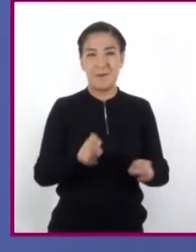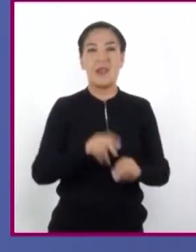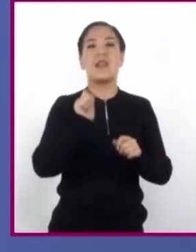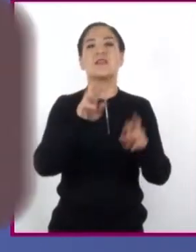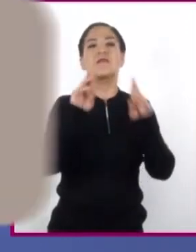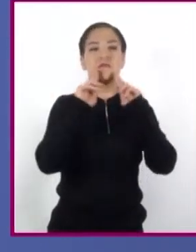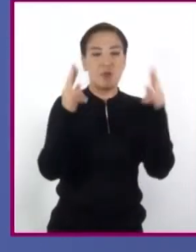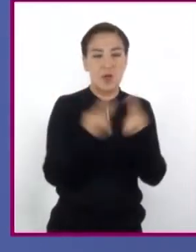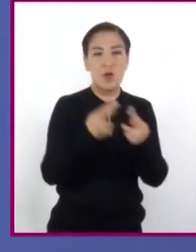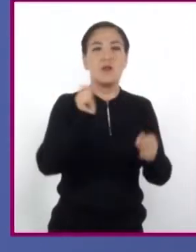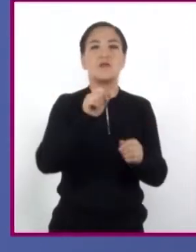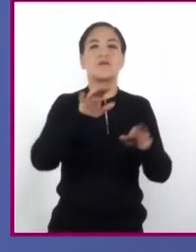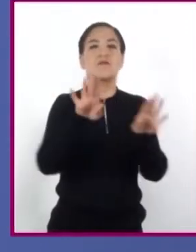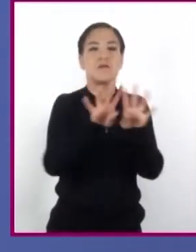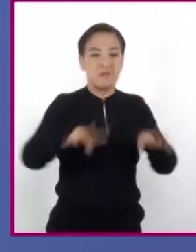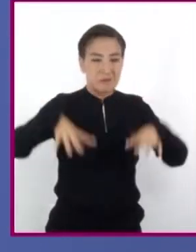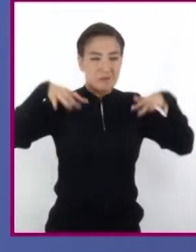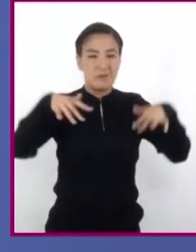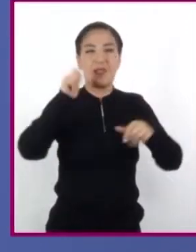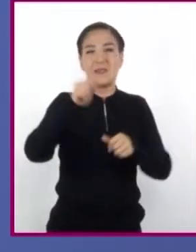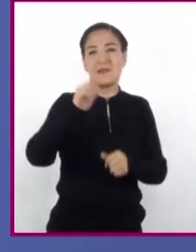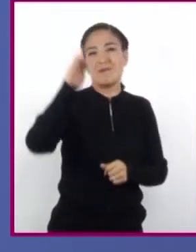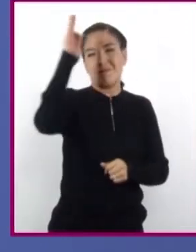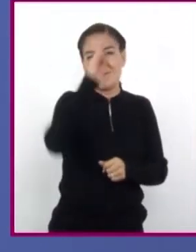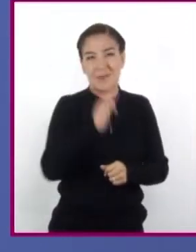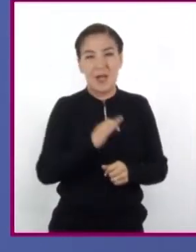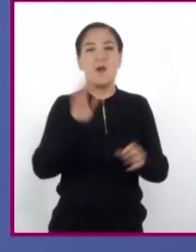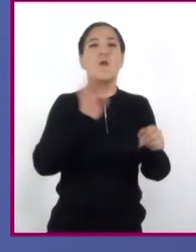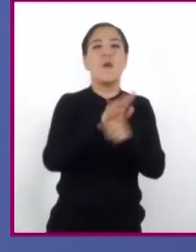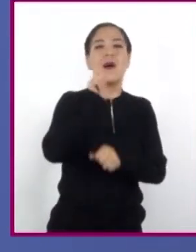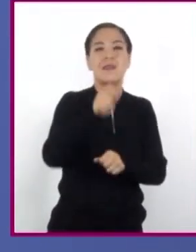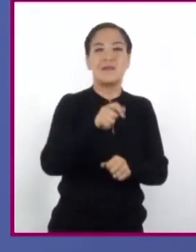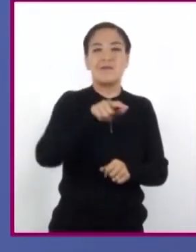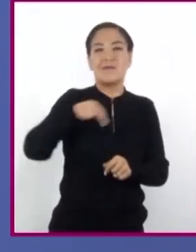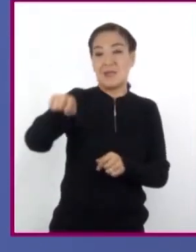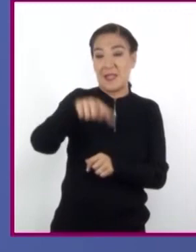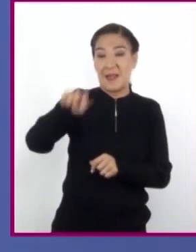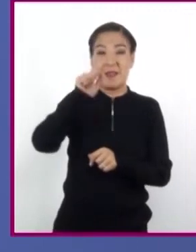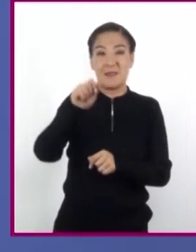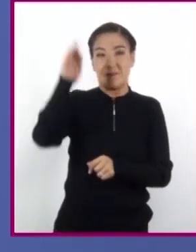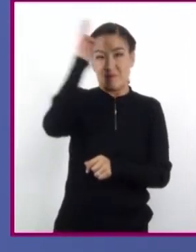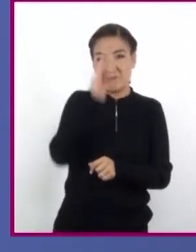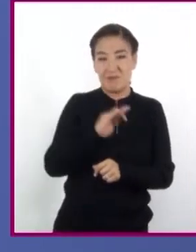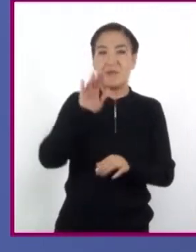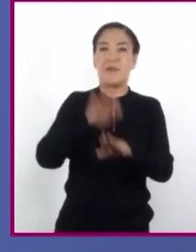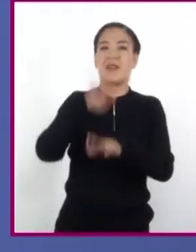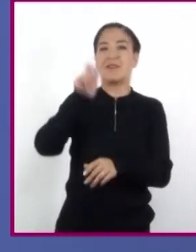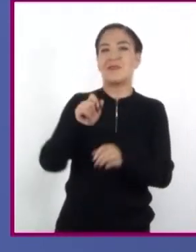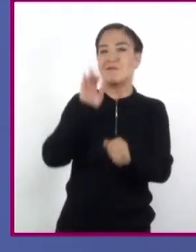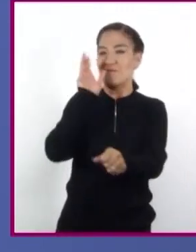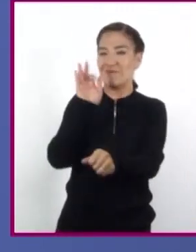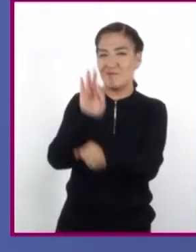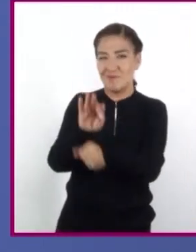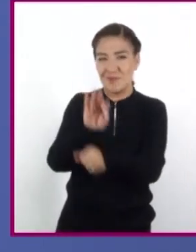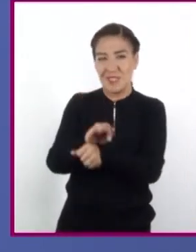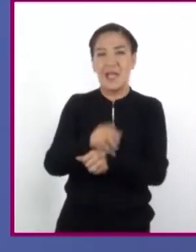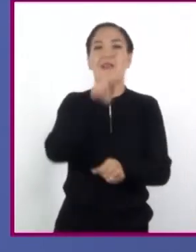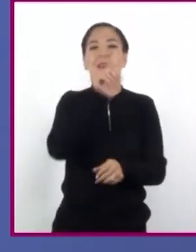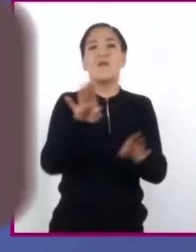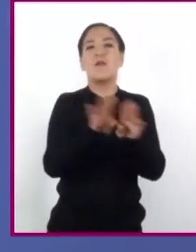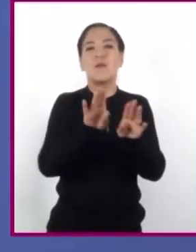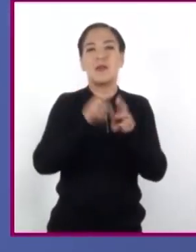entre clérigos, con la intención de reforzar los privilegios de los religiosos seculares, así como para establecer